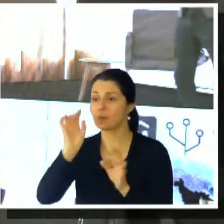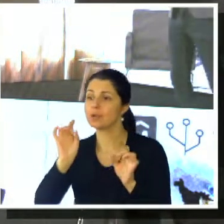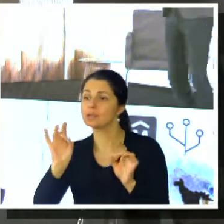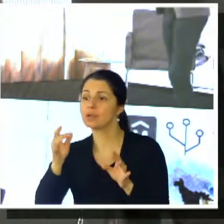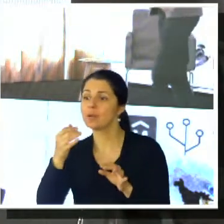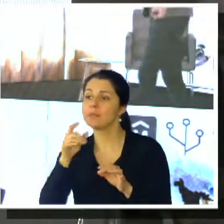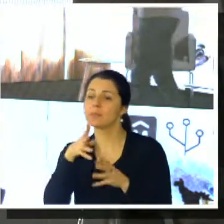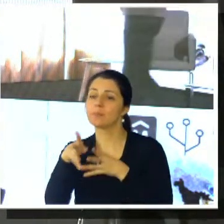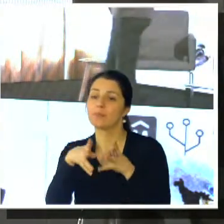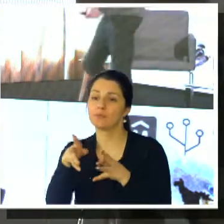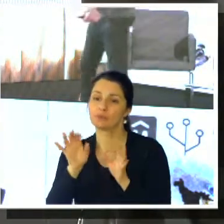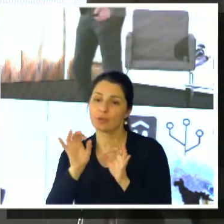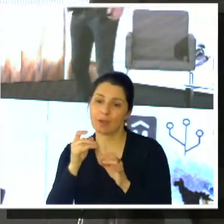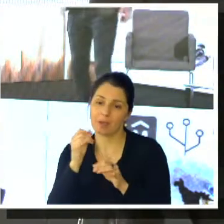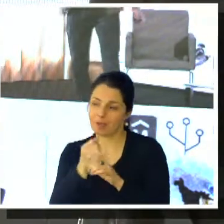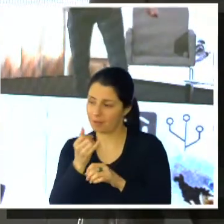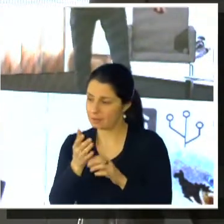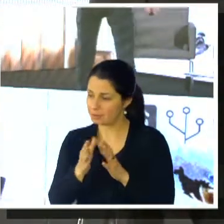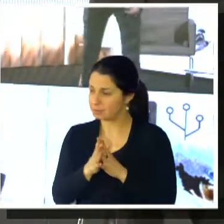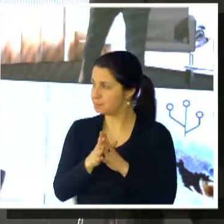pero cuando funciona también estamos.